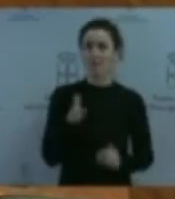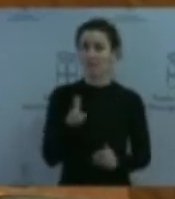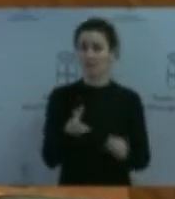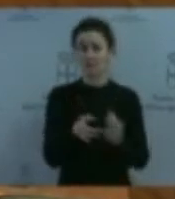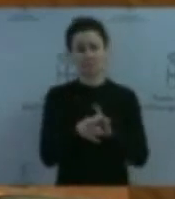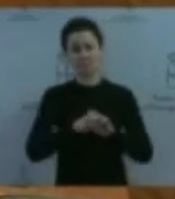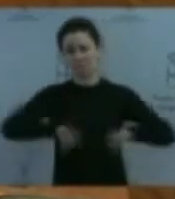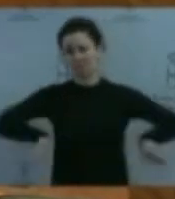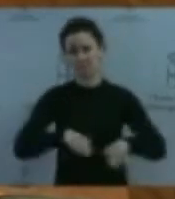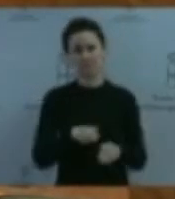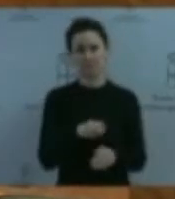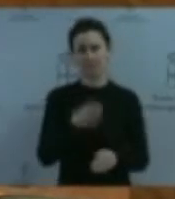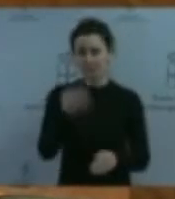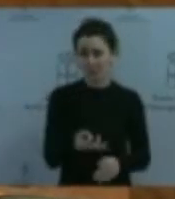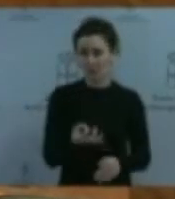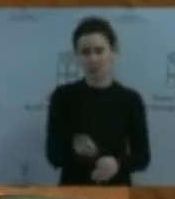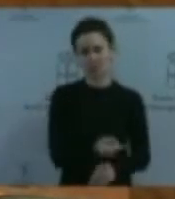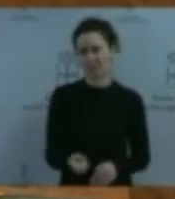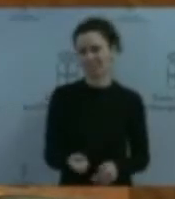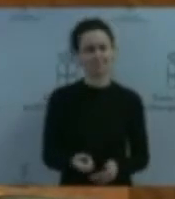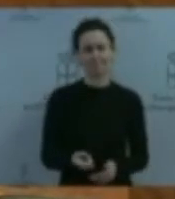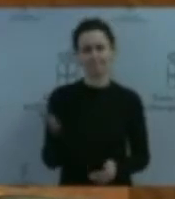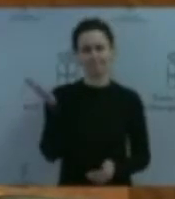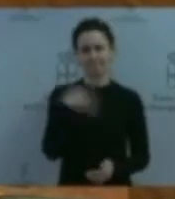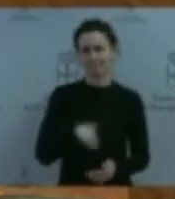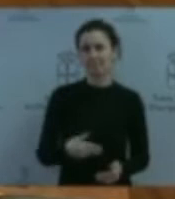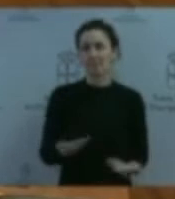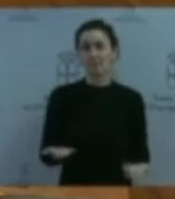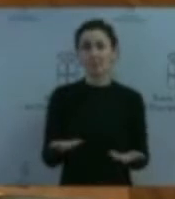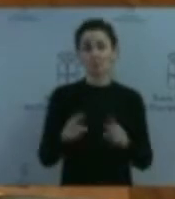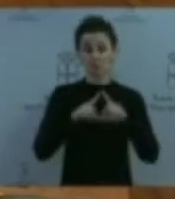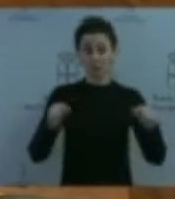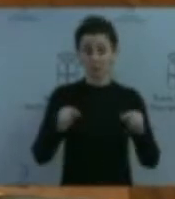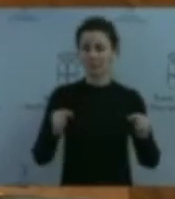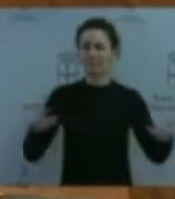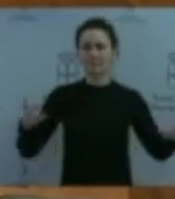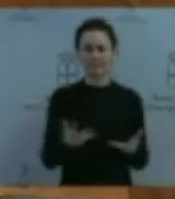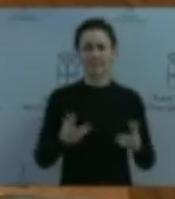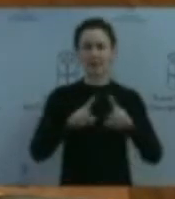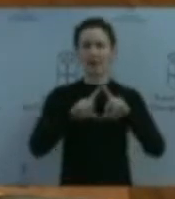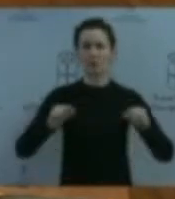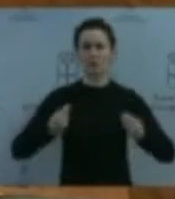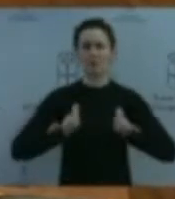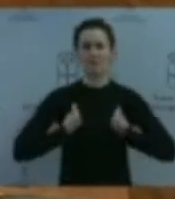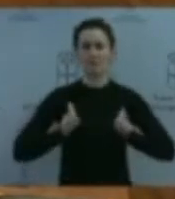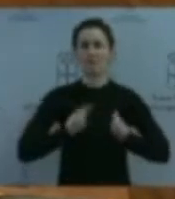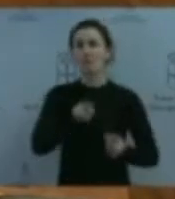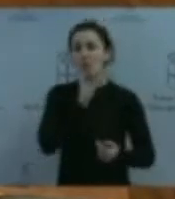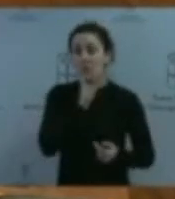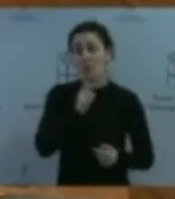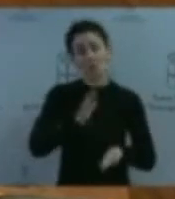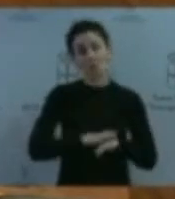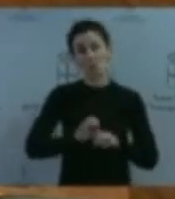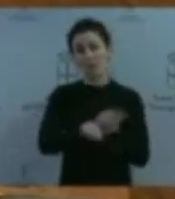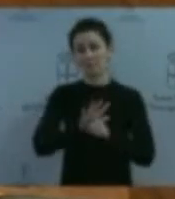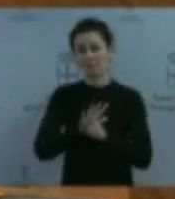Asturias atraviesa una situación de emergencia habitacional profundizada, sin duda, por la crisis sanitaria, social y económica provocada por la pandemia